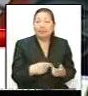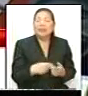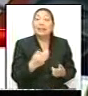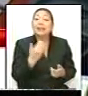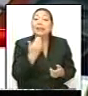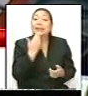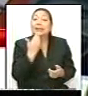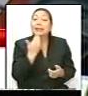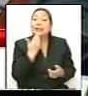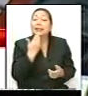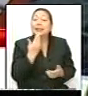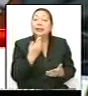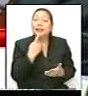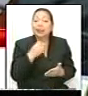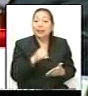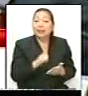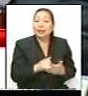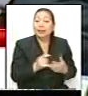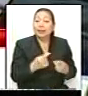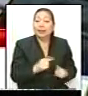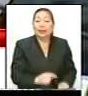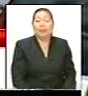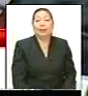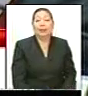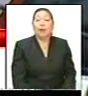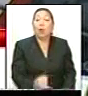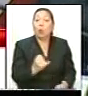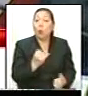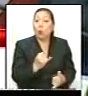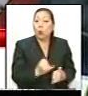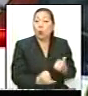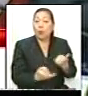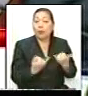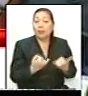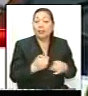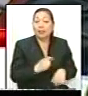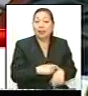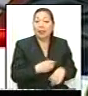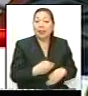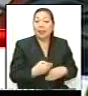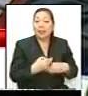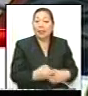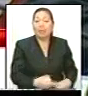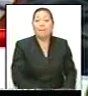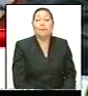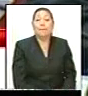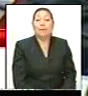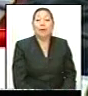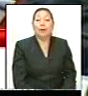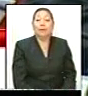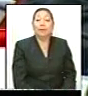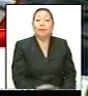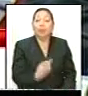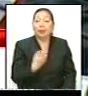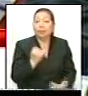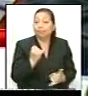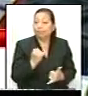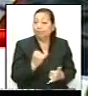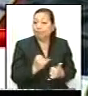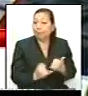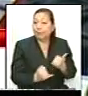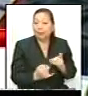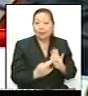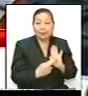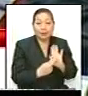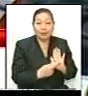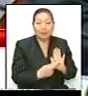quienes habrían permitido el vencimiento de estos plazos. La declaración de caducidad